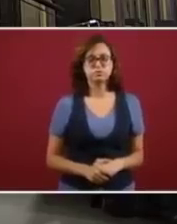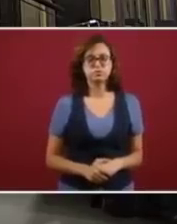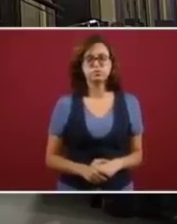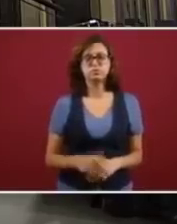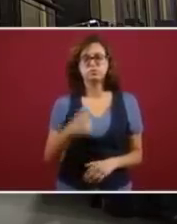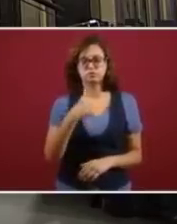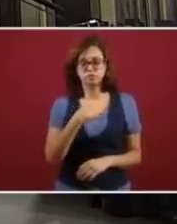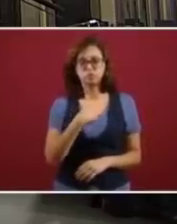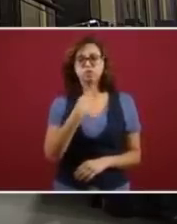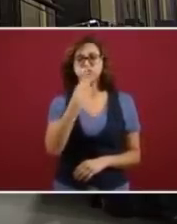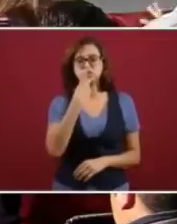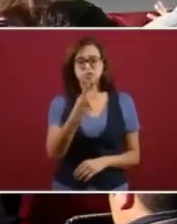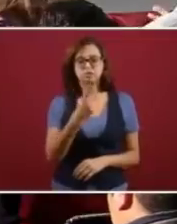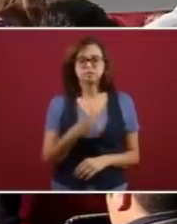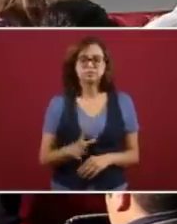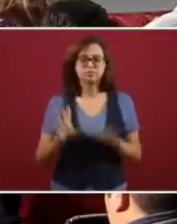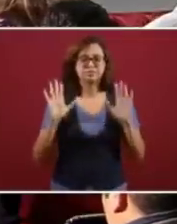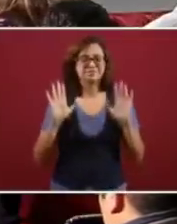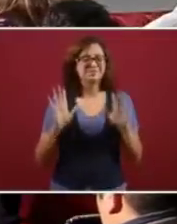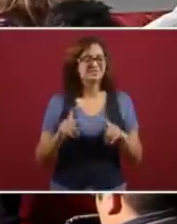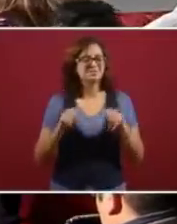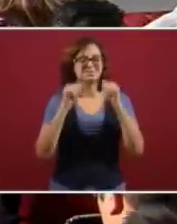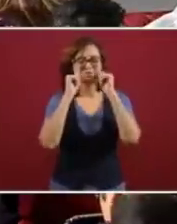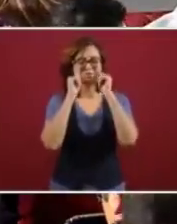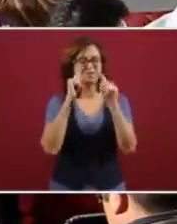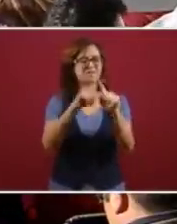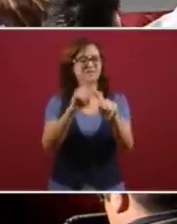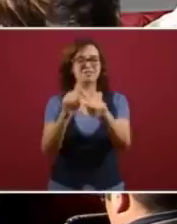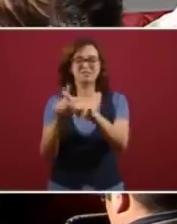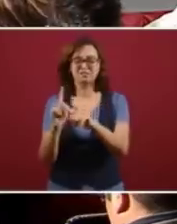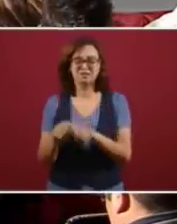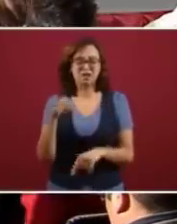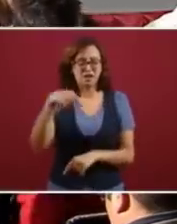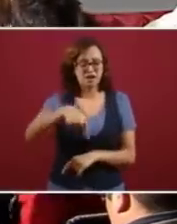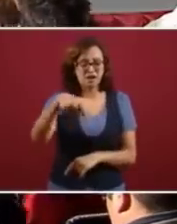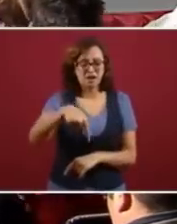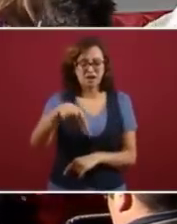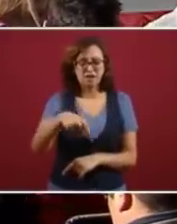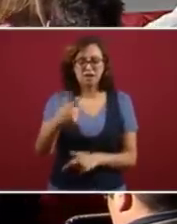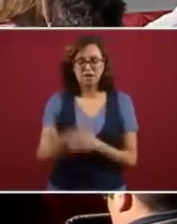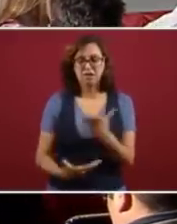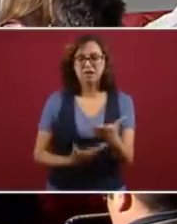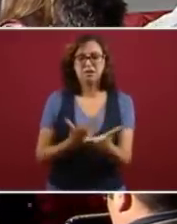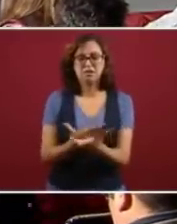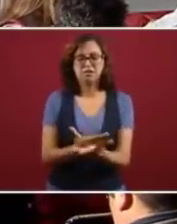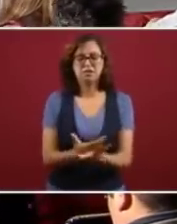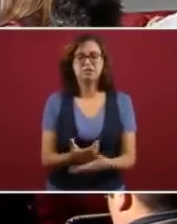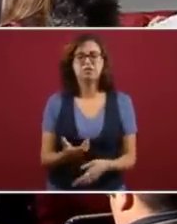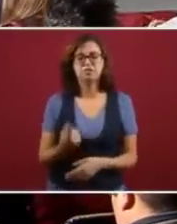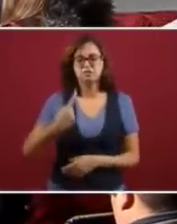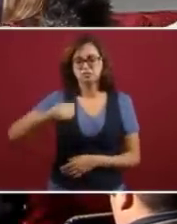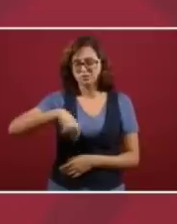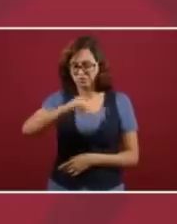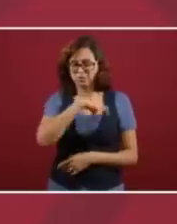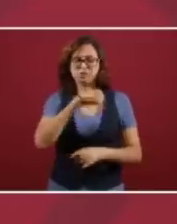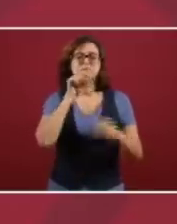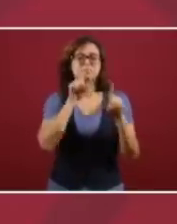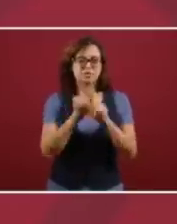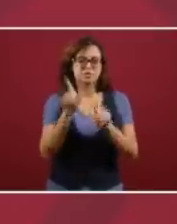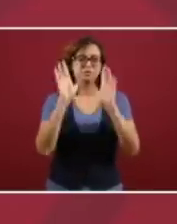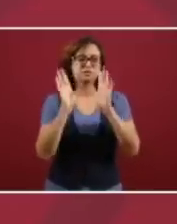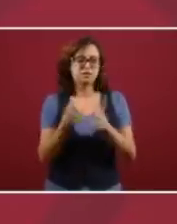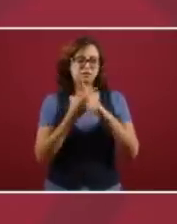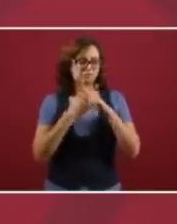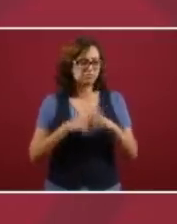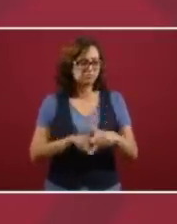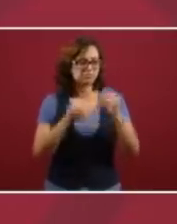yo le dije por que eso, bueno, aquí salió, pero además nosotros ahí ya estábamos viendo este asunto